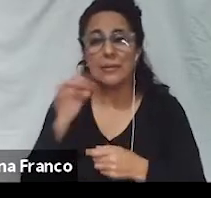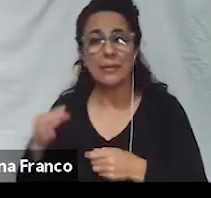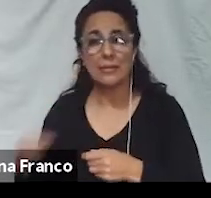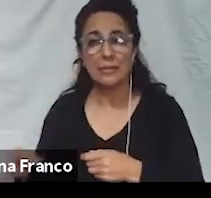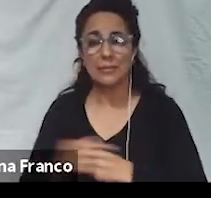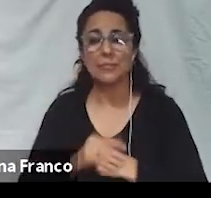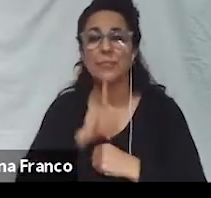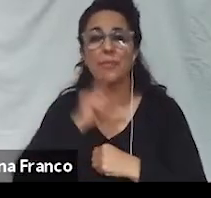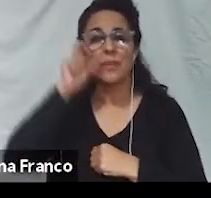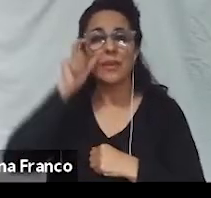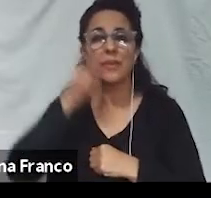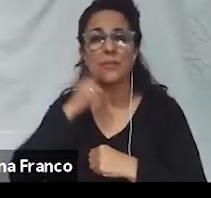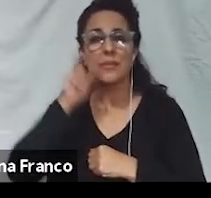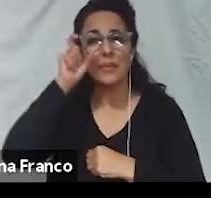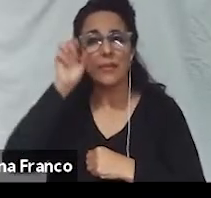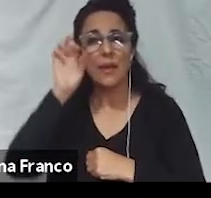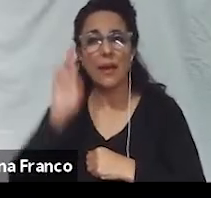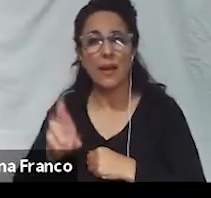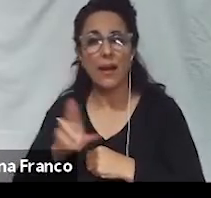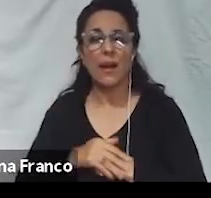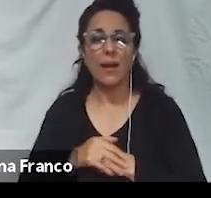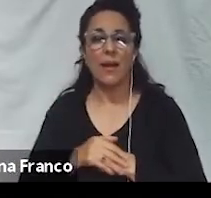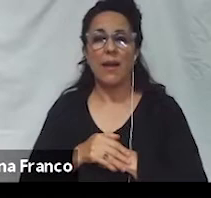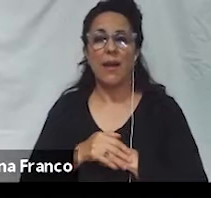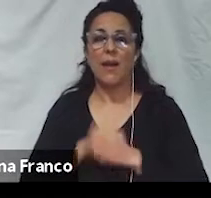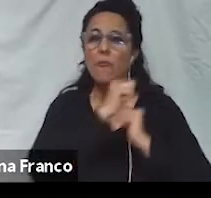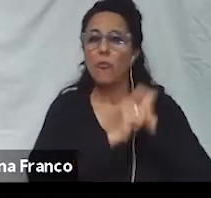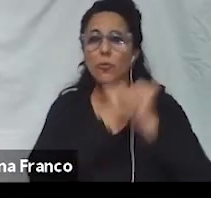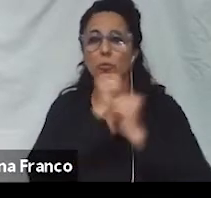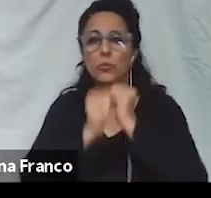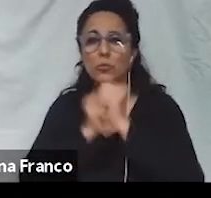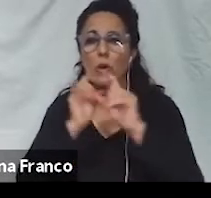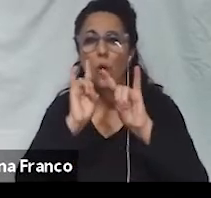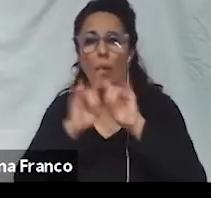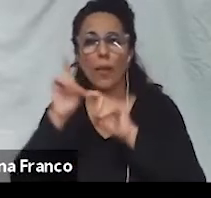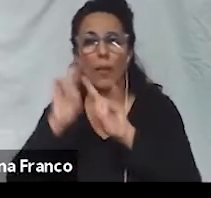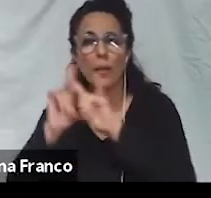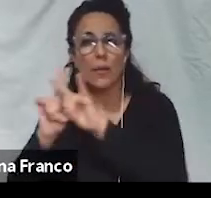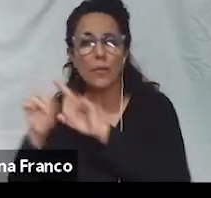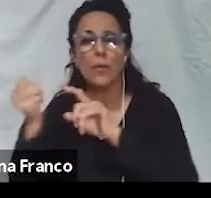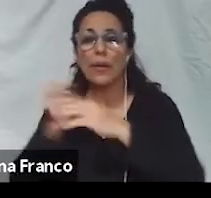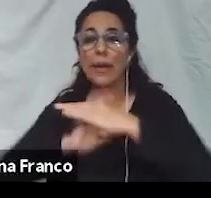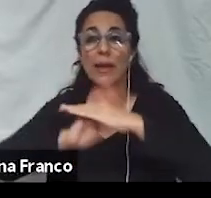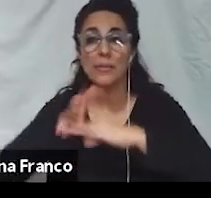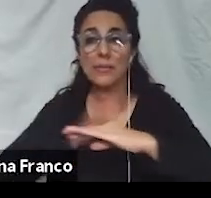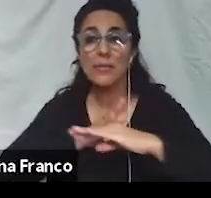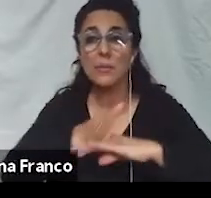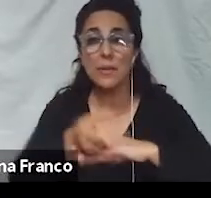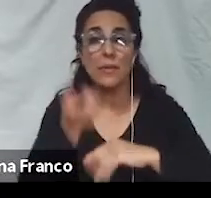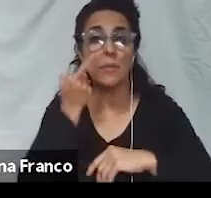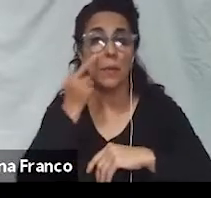Como estar probando todo el tiempo las funcionalidades de la página, y en este caso la